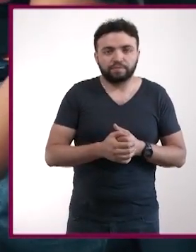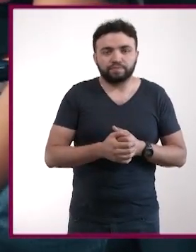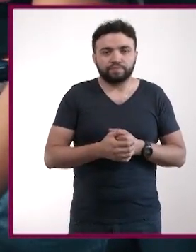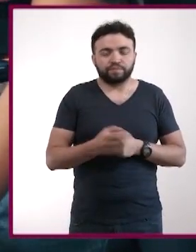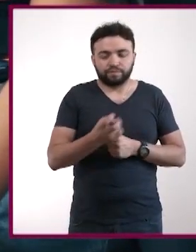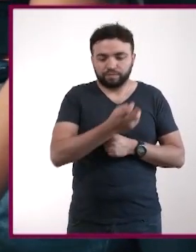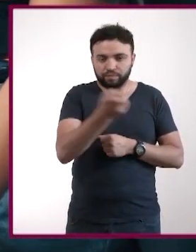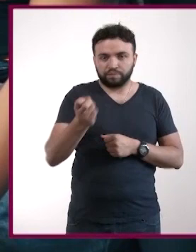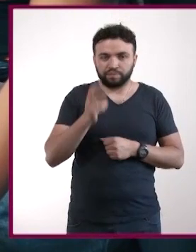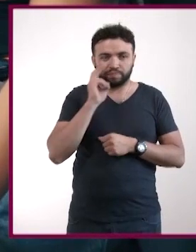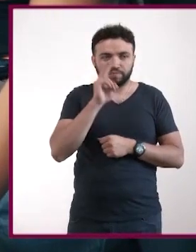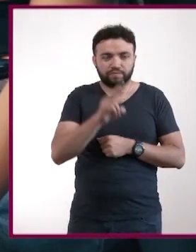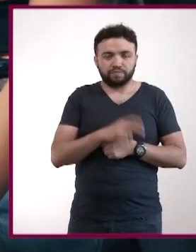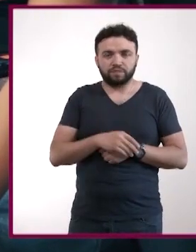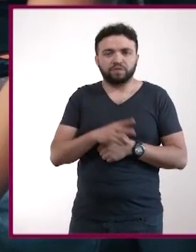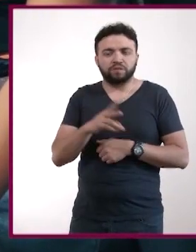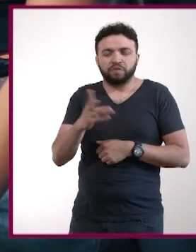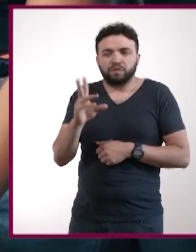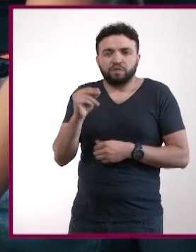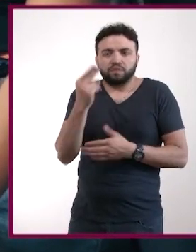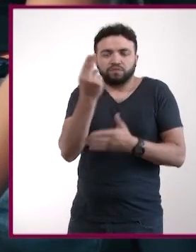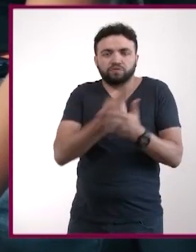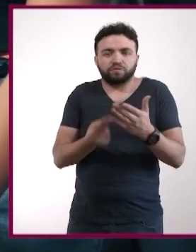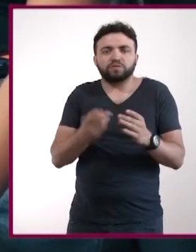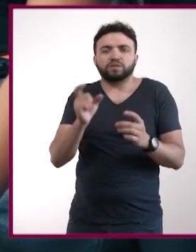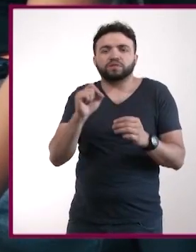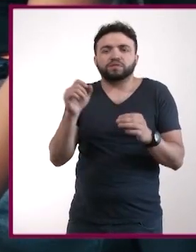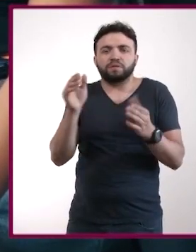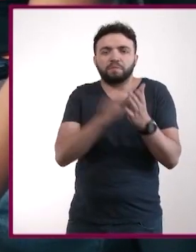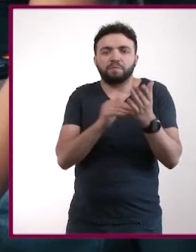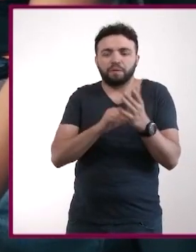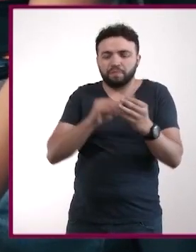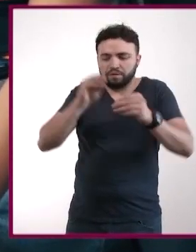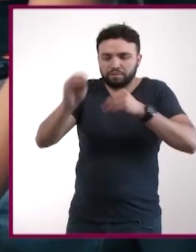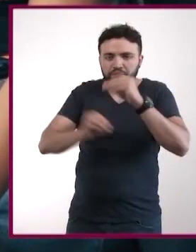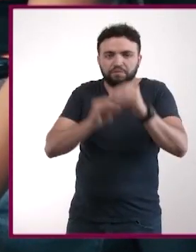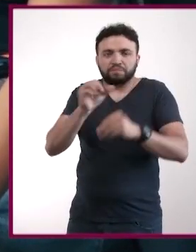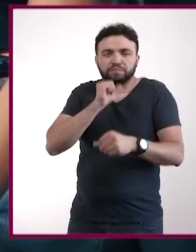esto que no es dibujo, que son pedazos de papel pegado.